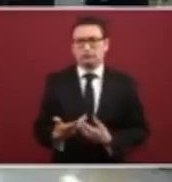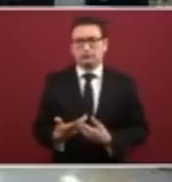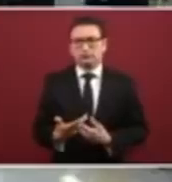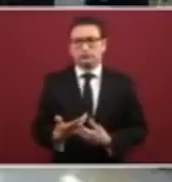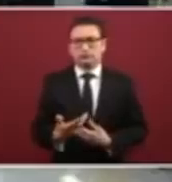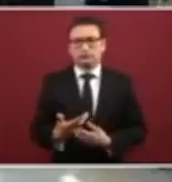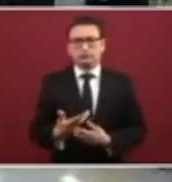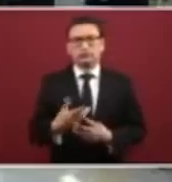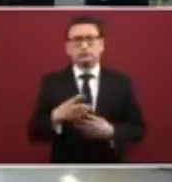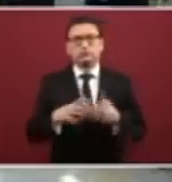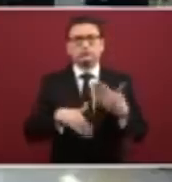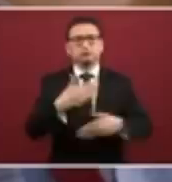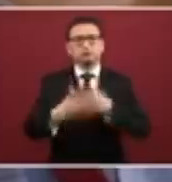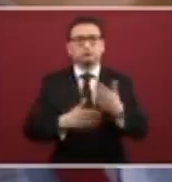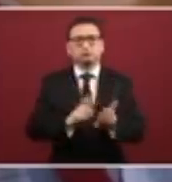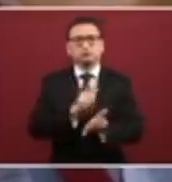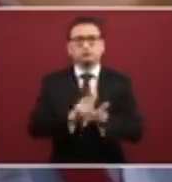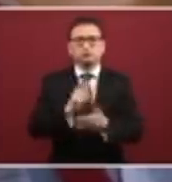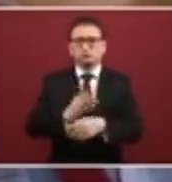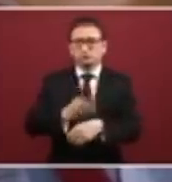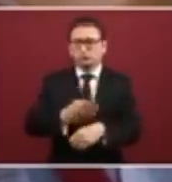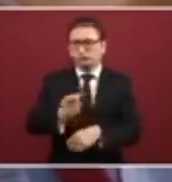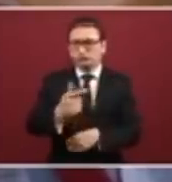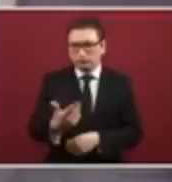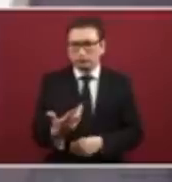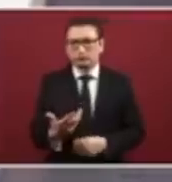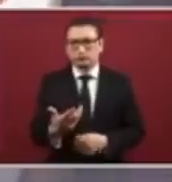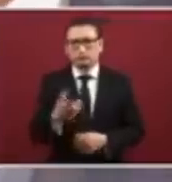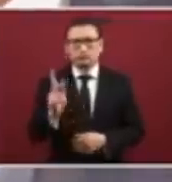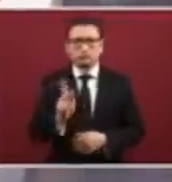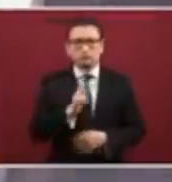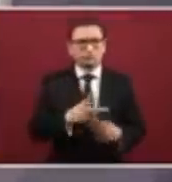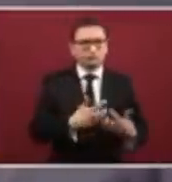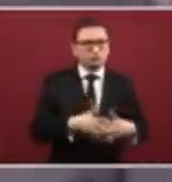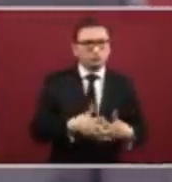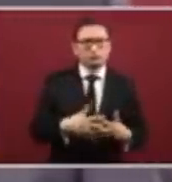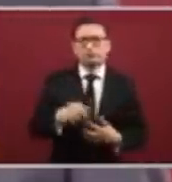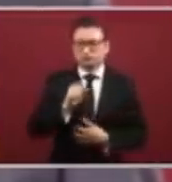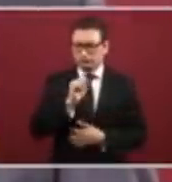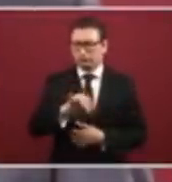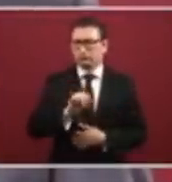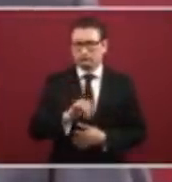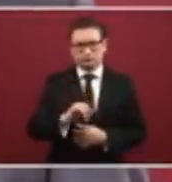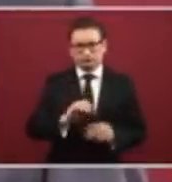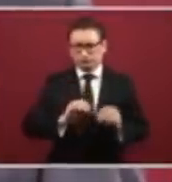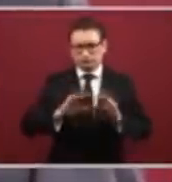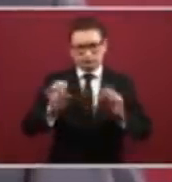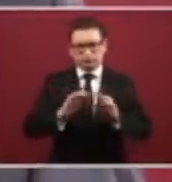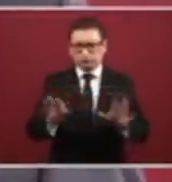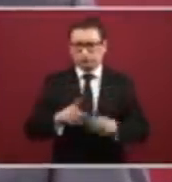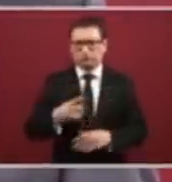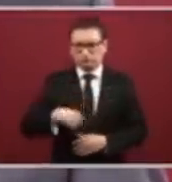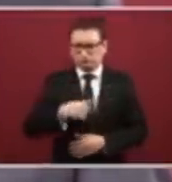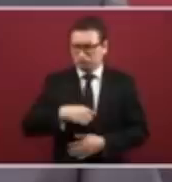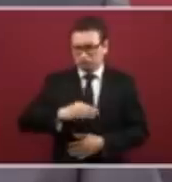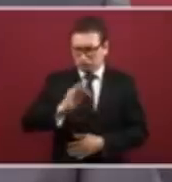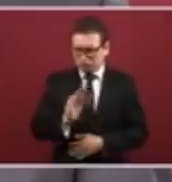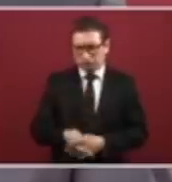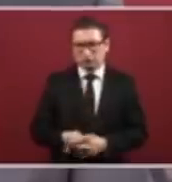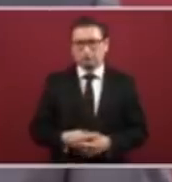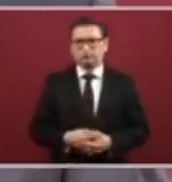¿y habrá consecuencias legales? Como sí, si lo hubiera sí, hecho una. O sea, desde luego. O sea, aceptamos el